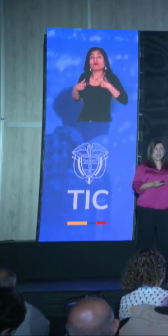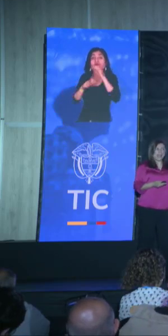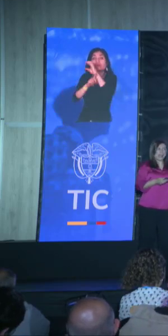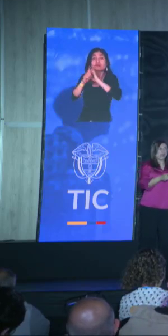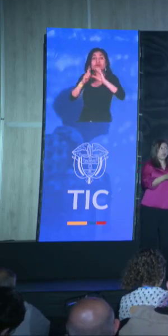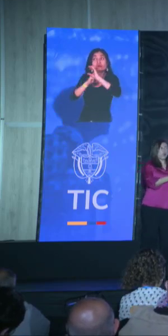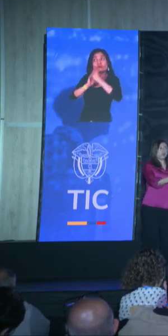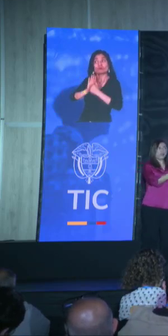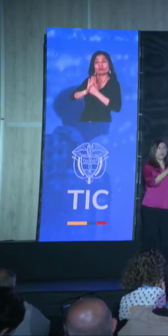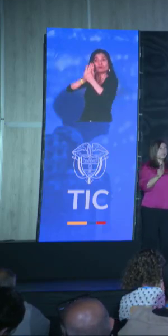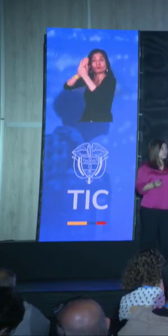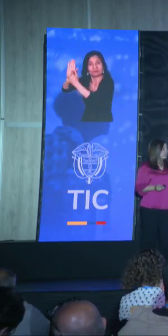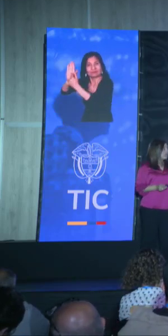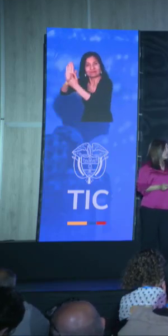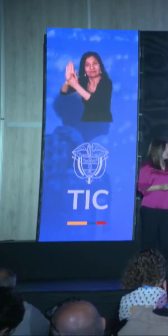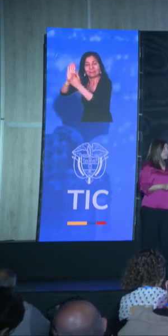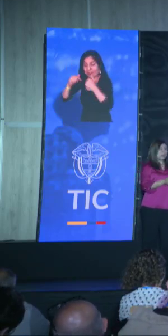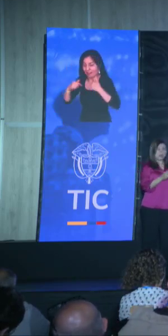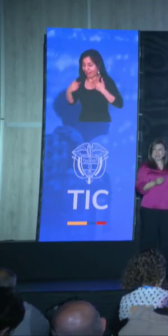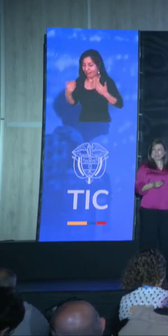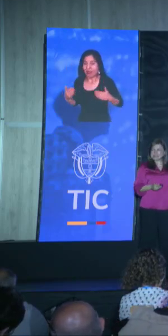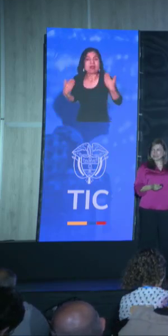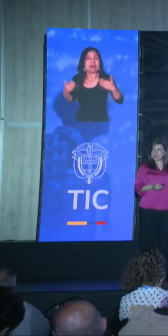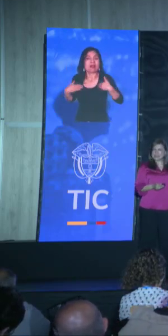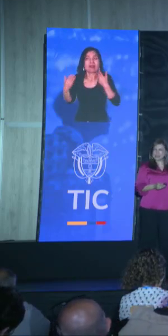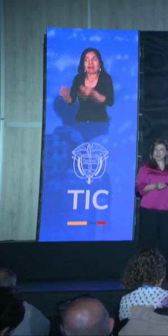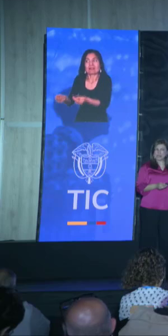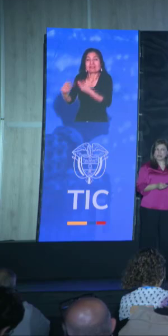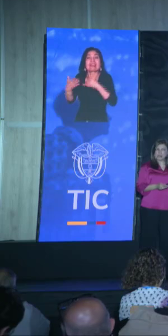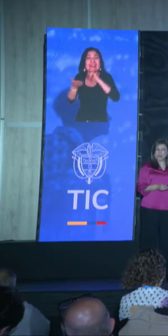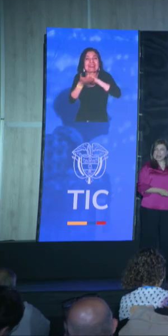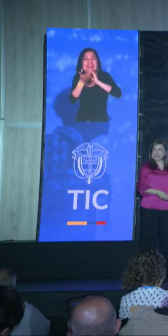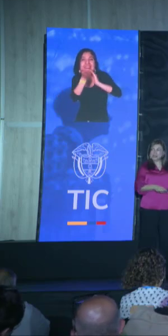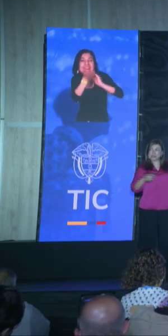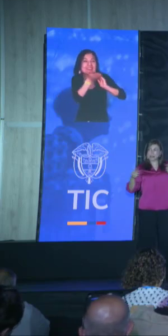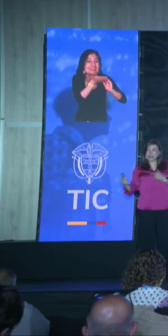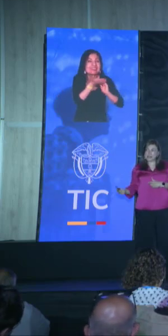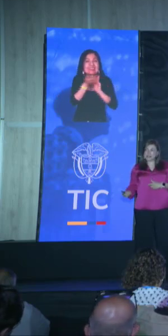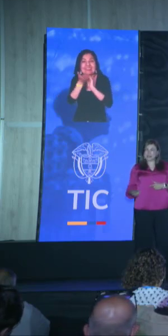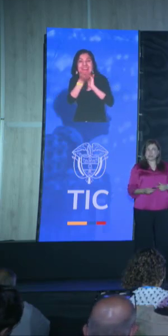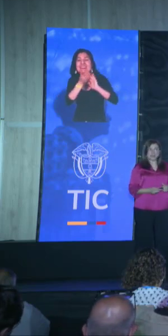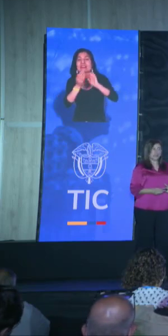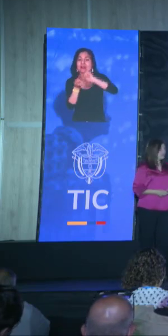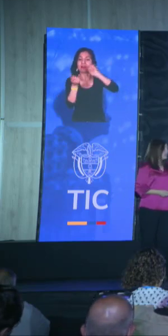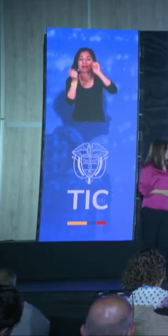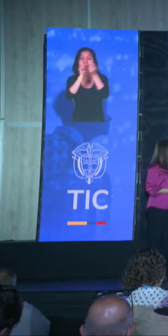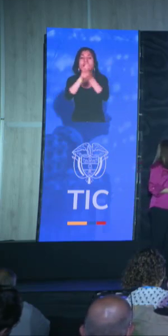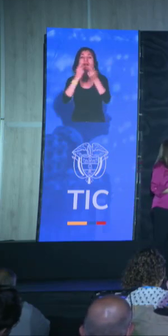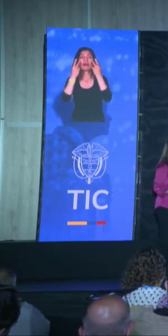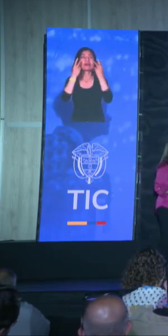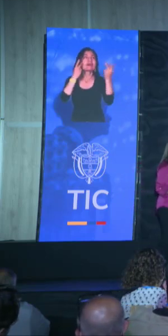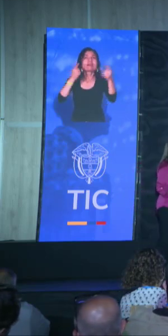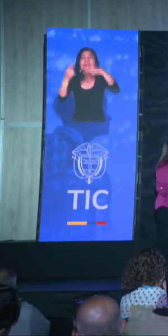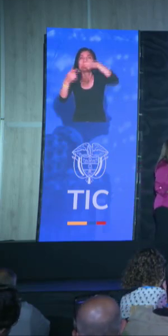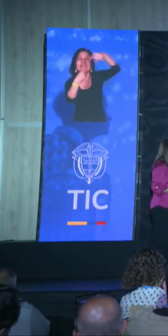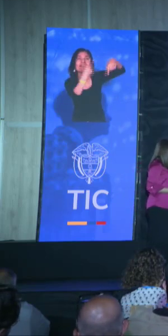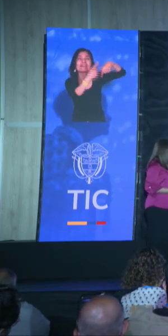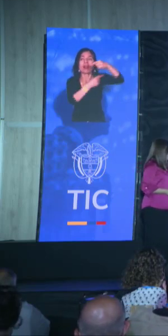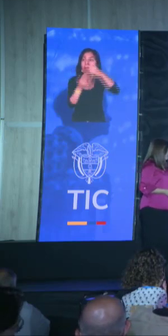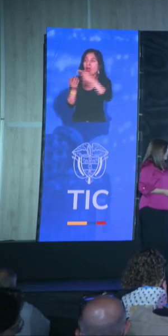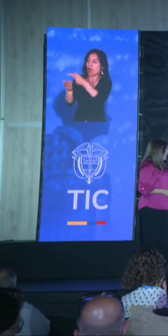que con todos estos cambios, estas mejoras que se están haciendo para el turismo, ellos también se ven beneficiados